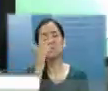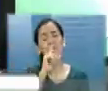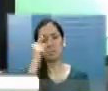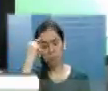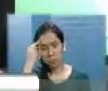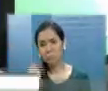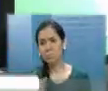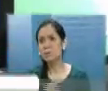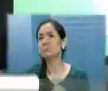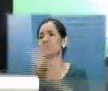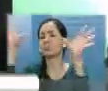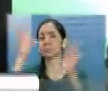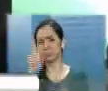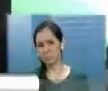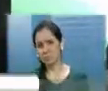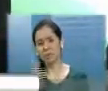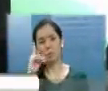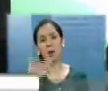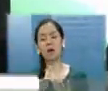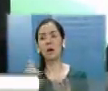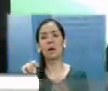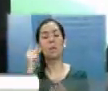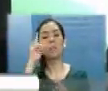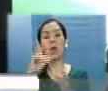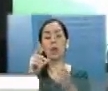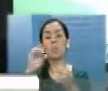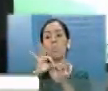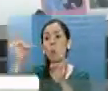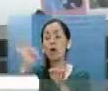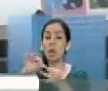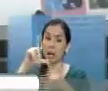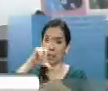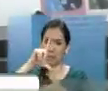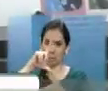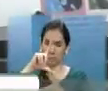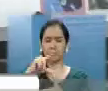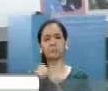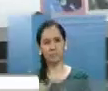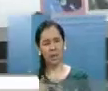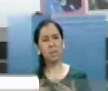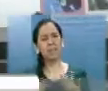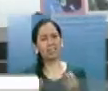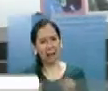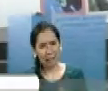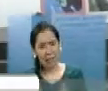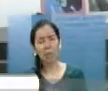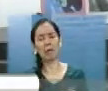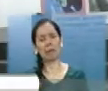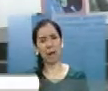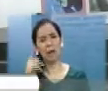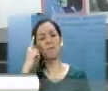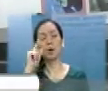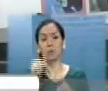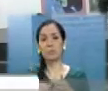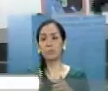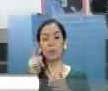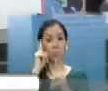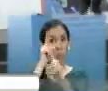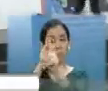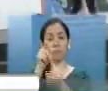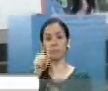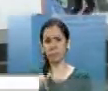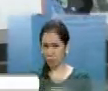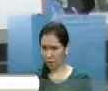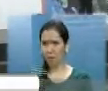la difusión, una realidad de los pueblos de Latinoamérica. Hemos tratado y abordado este tema y